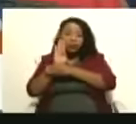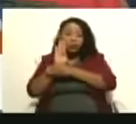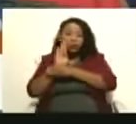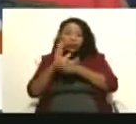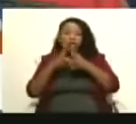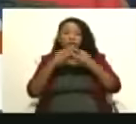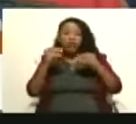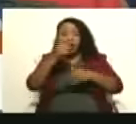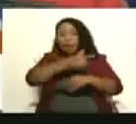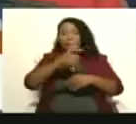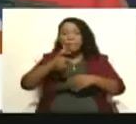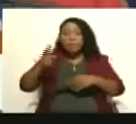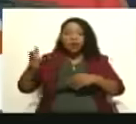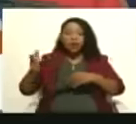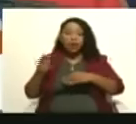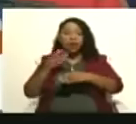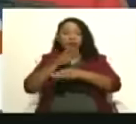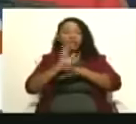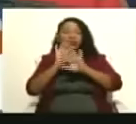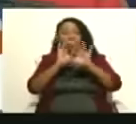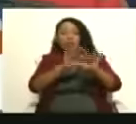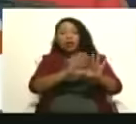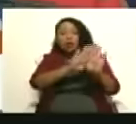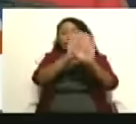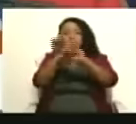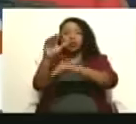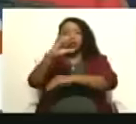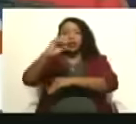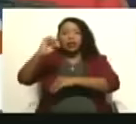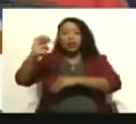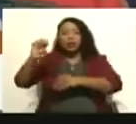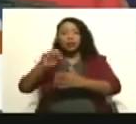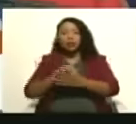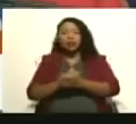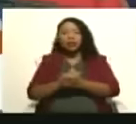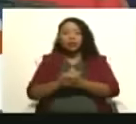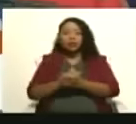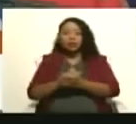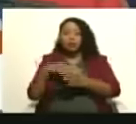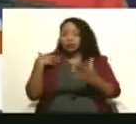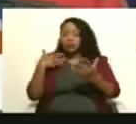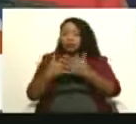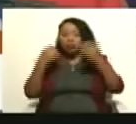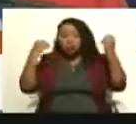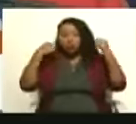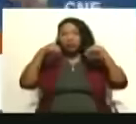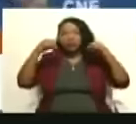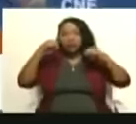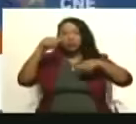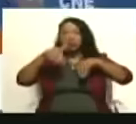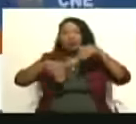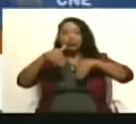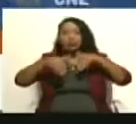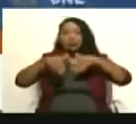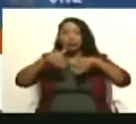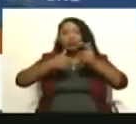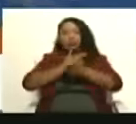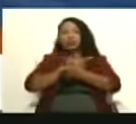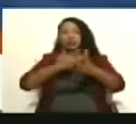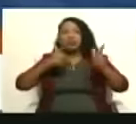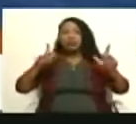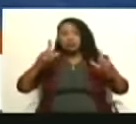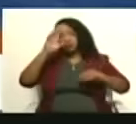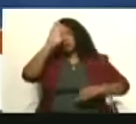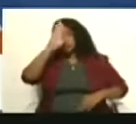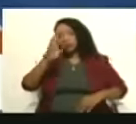de los electores y electoras en apoyo al Consejo Nacional Electoral durante el ejercicio del sufragio en votaciones libres, universales,